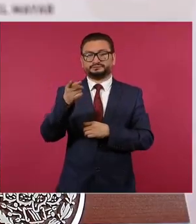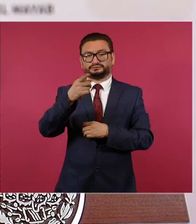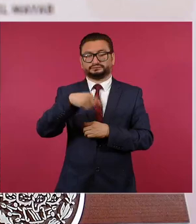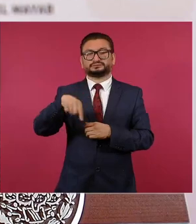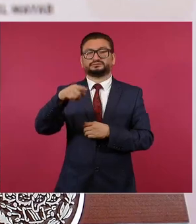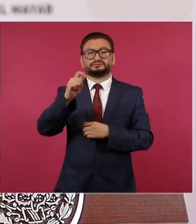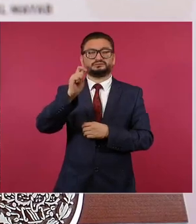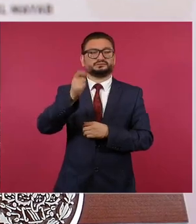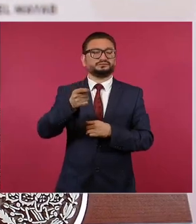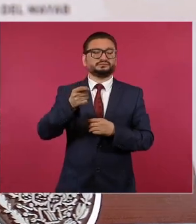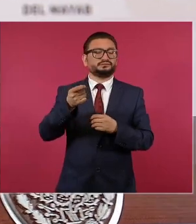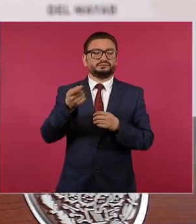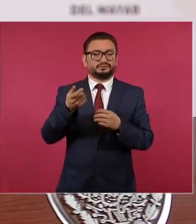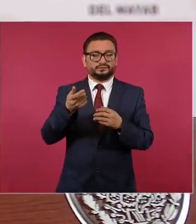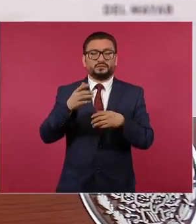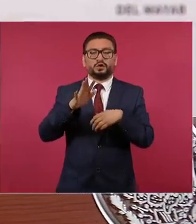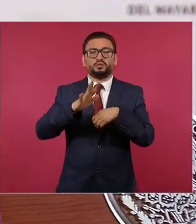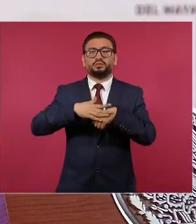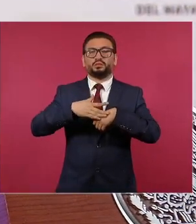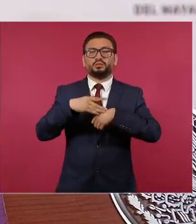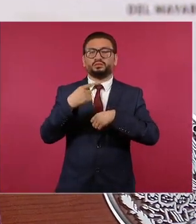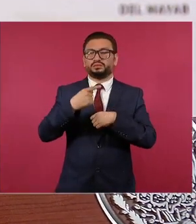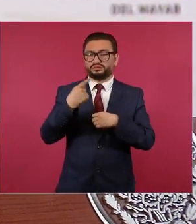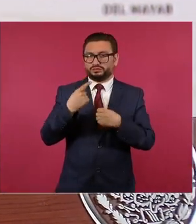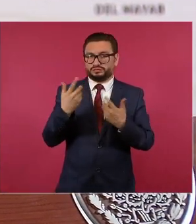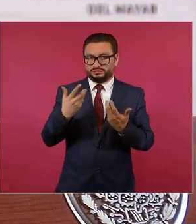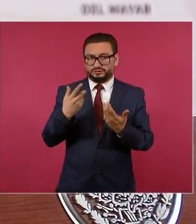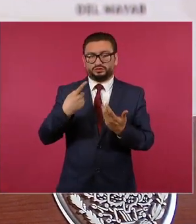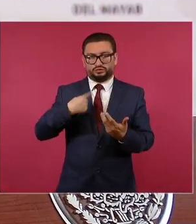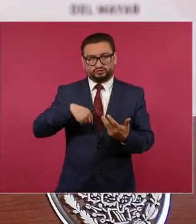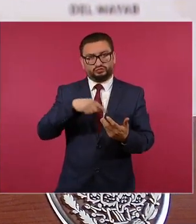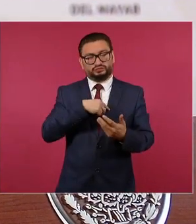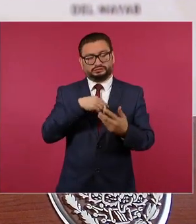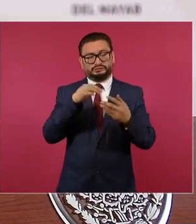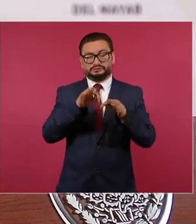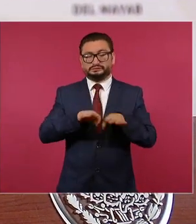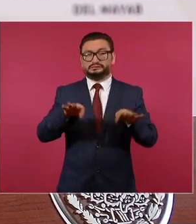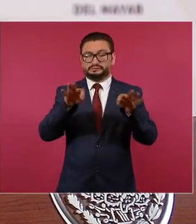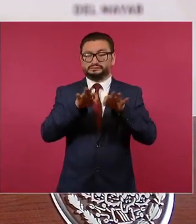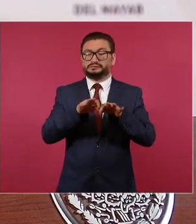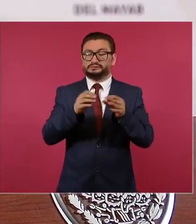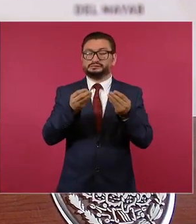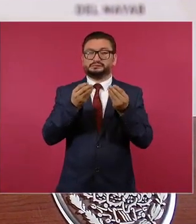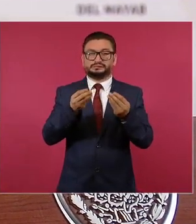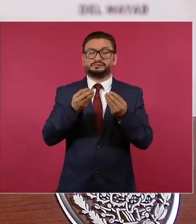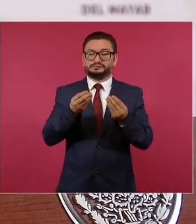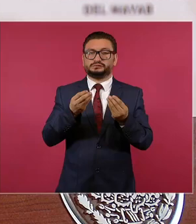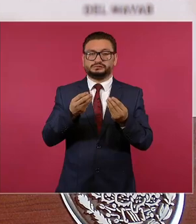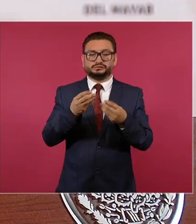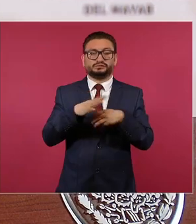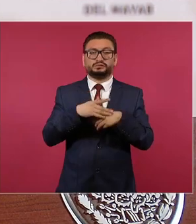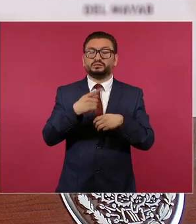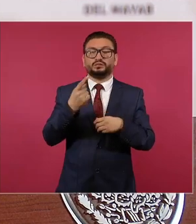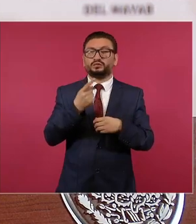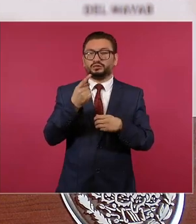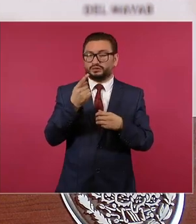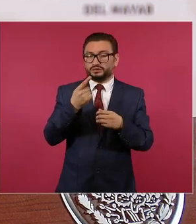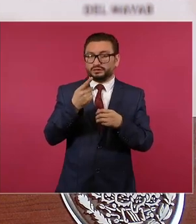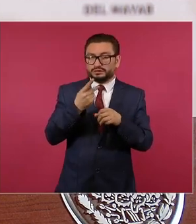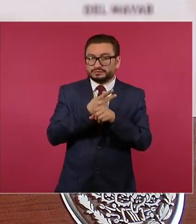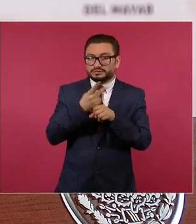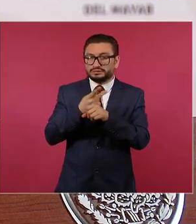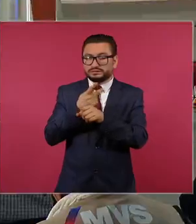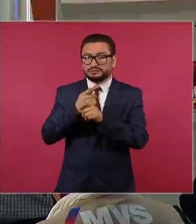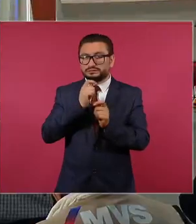eso tiene que ver también el por qué nos importa mucho con todo lo que